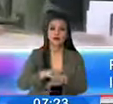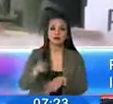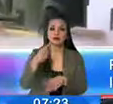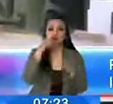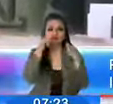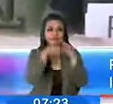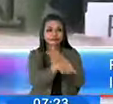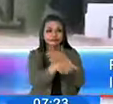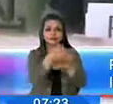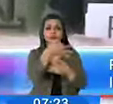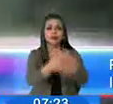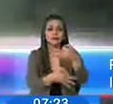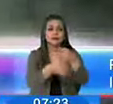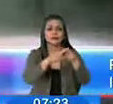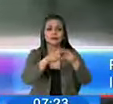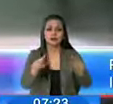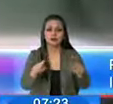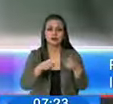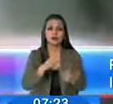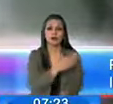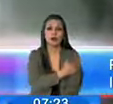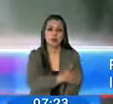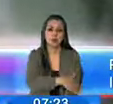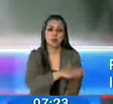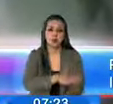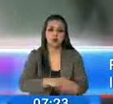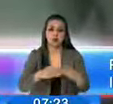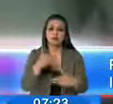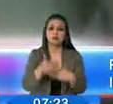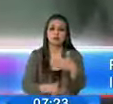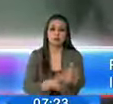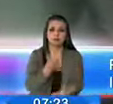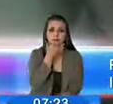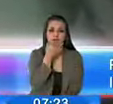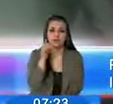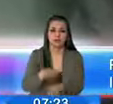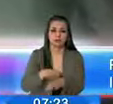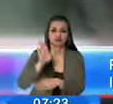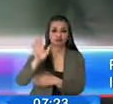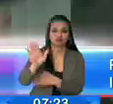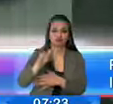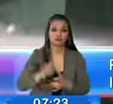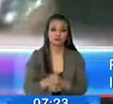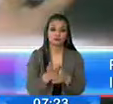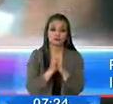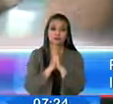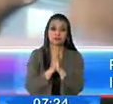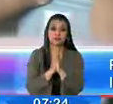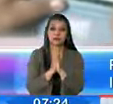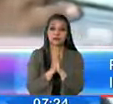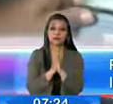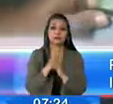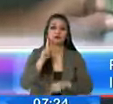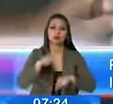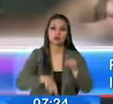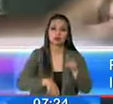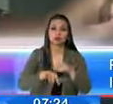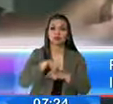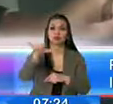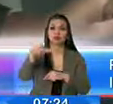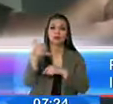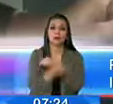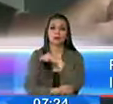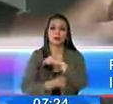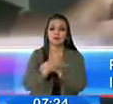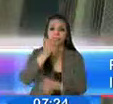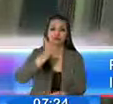en la justicia, tráfico de influencias y fraude procesal. El requerimiento señala que no se le permita salir del país al